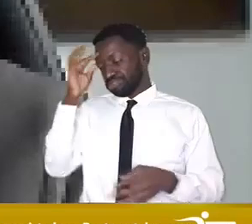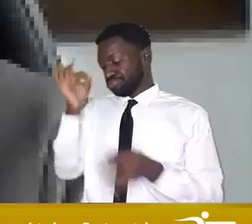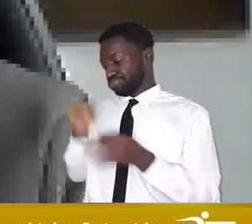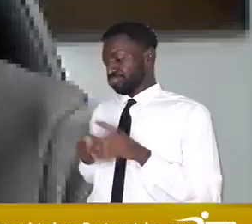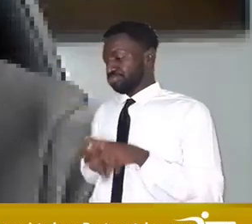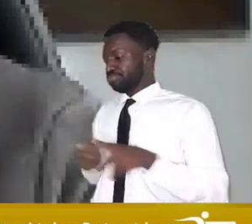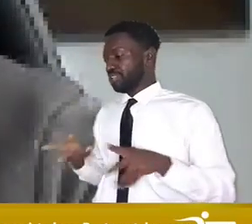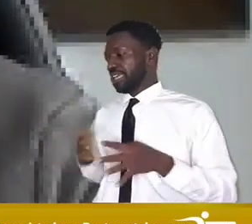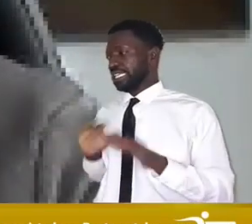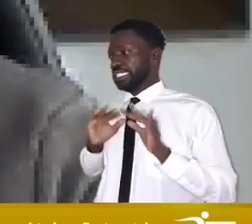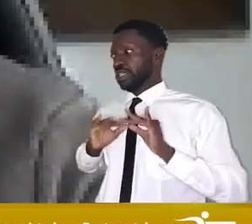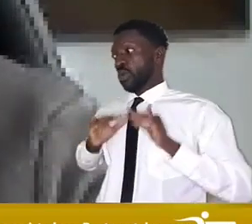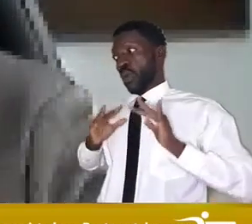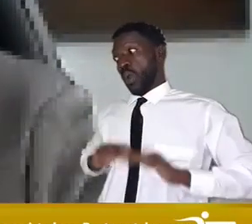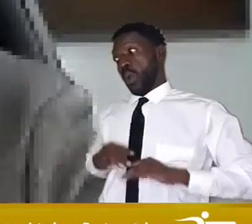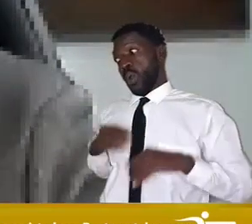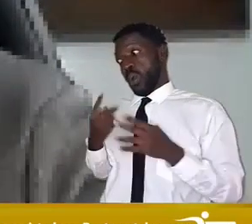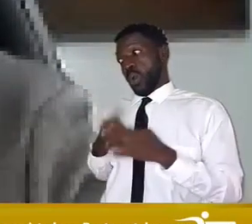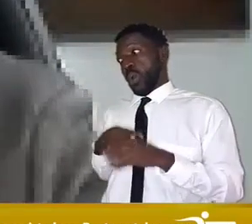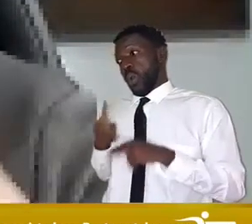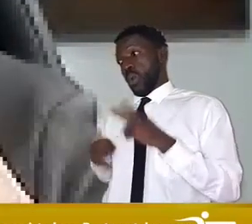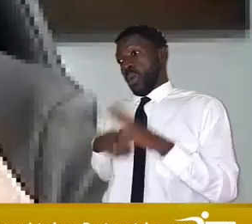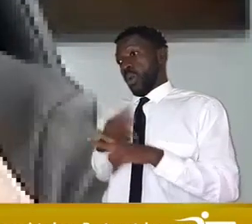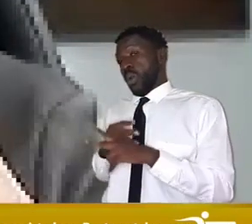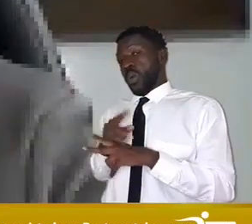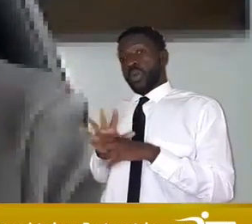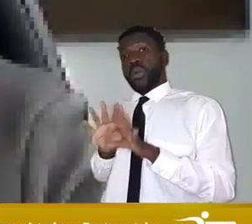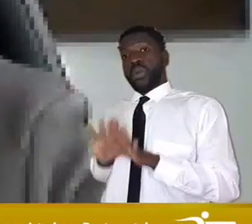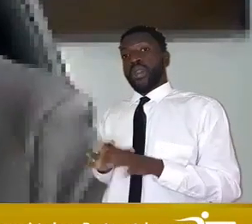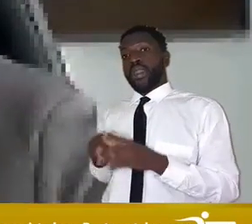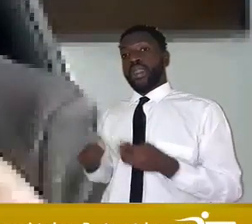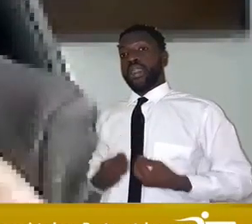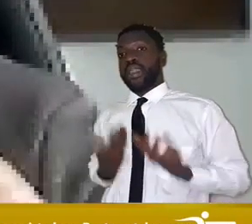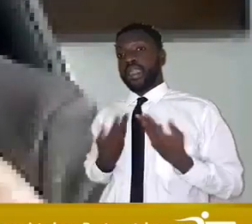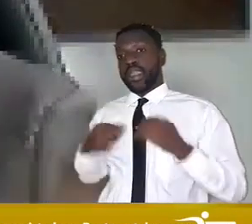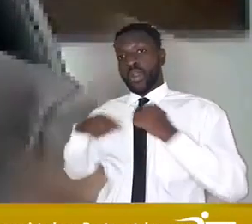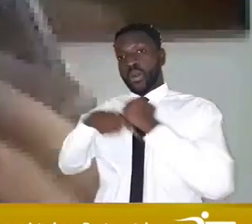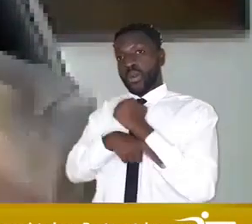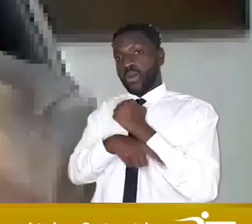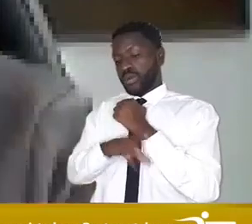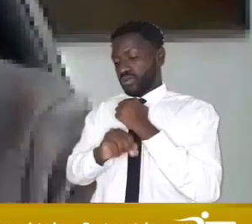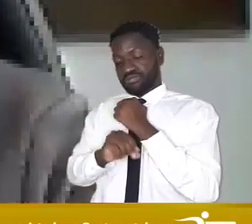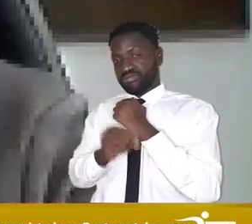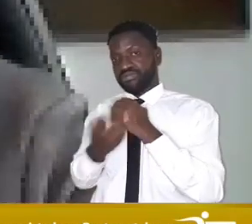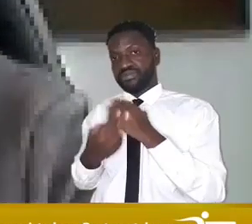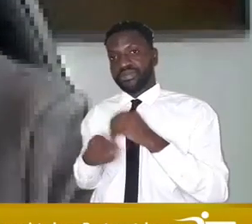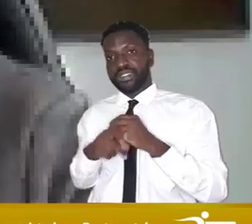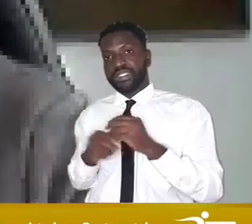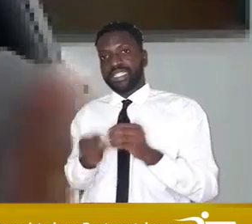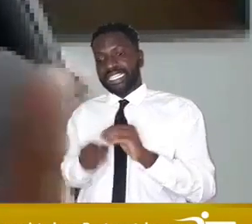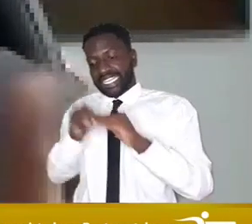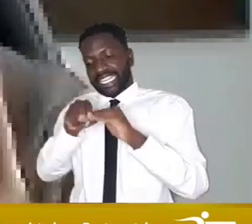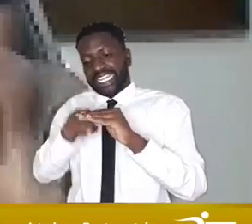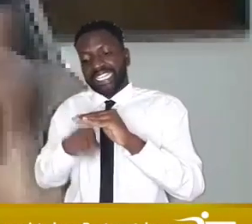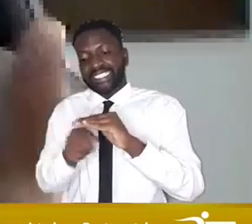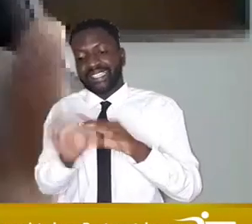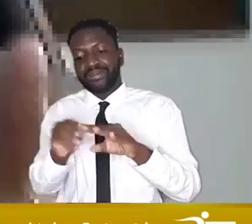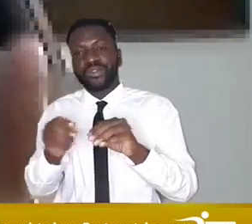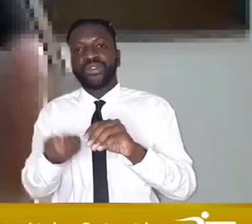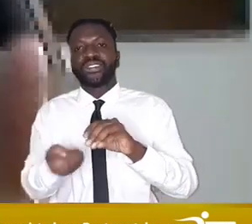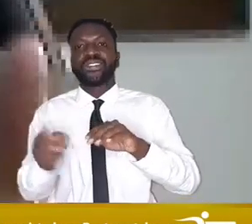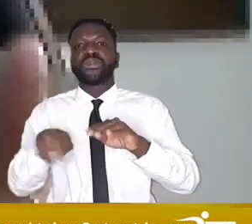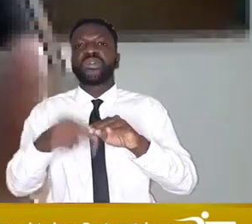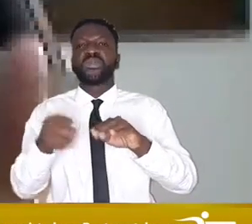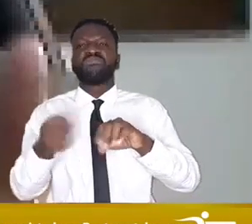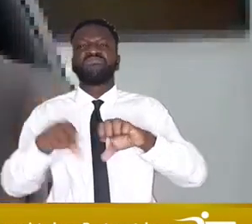vida. Esta persona no tenía profundidad. El que le sembró mal. No sembró